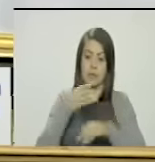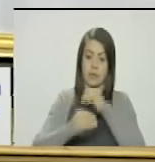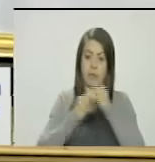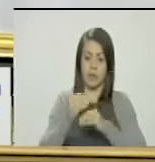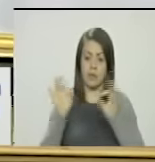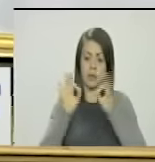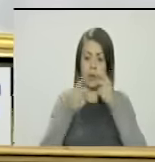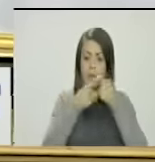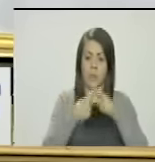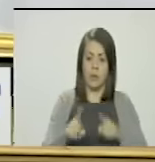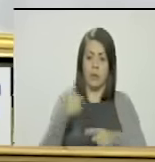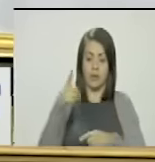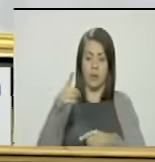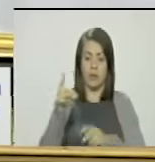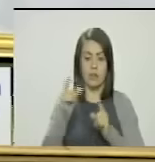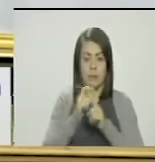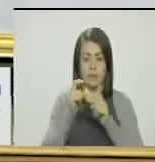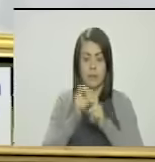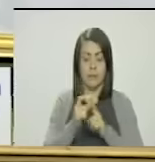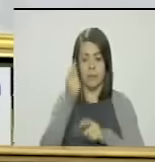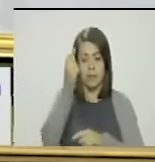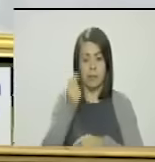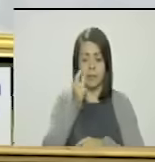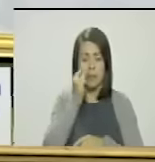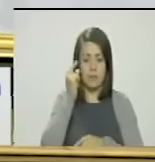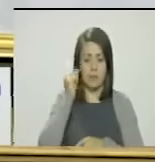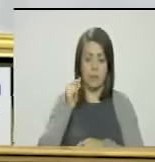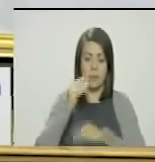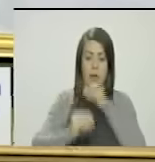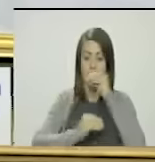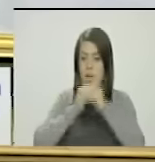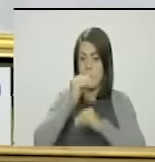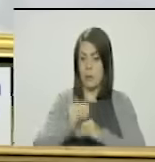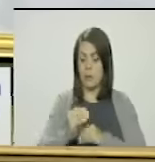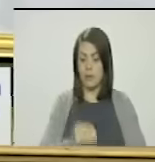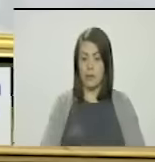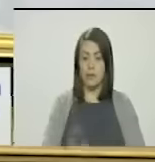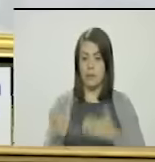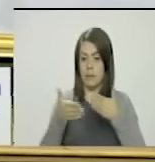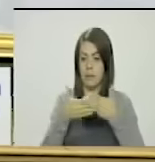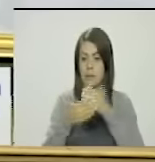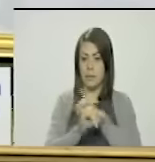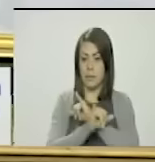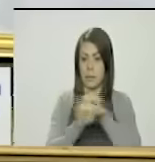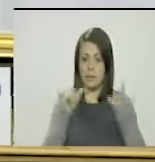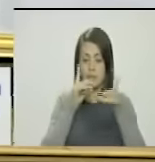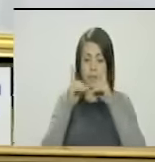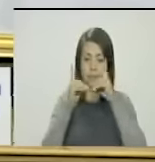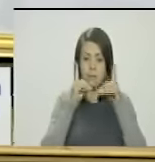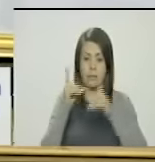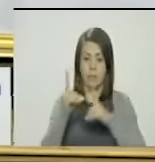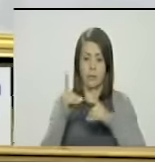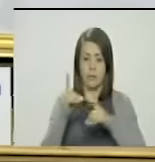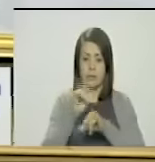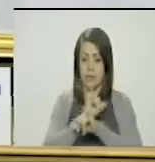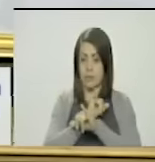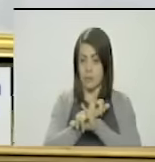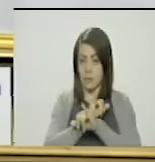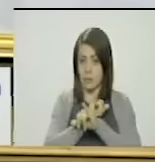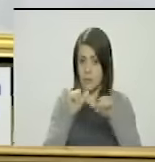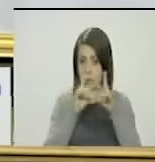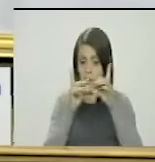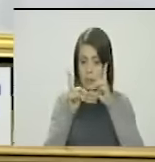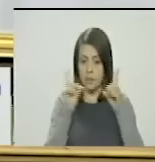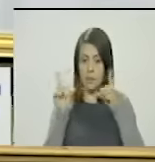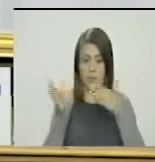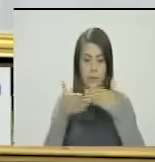hay otra derecho de palabra de diputado o diputado, vamos a proceder a cerrar el debate. Se va a cerrar el